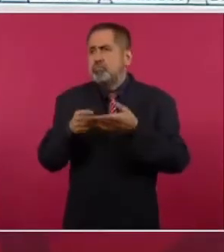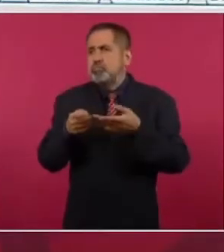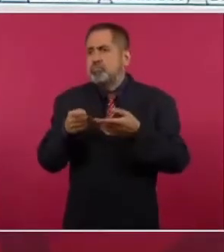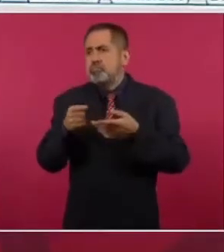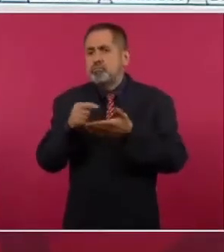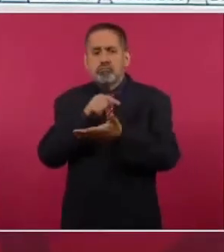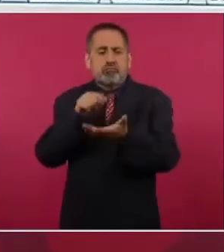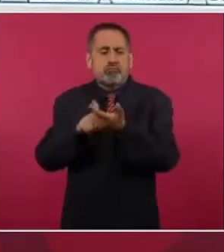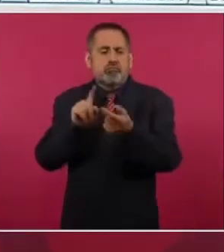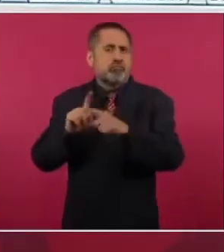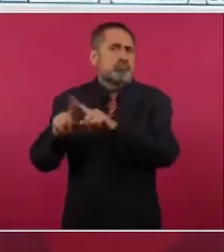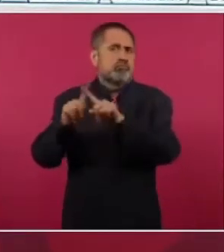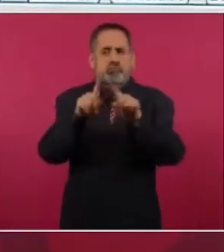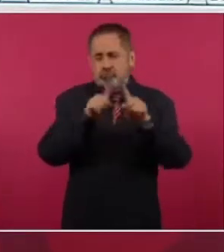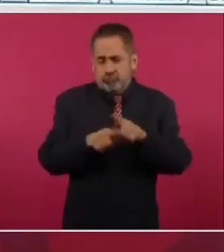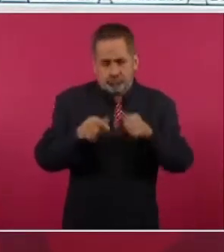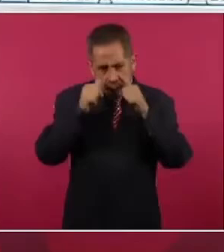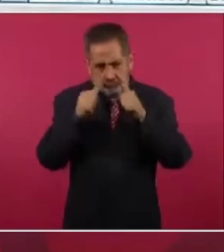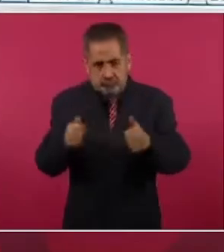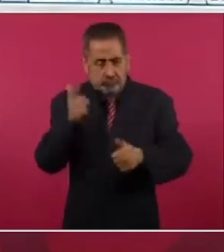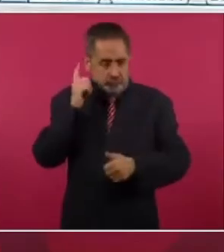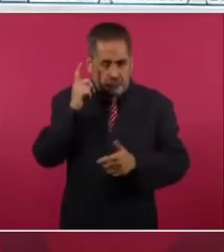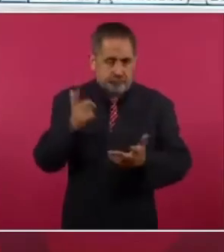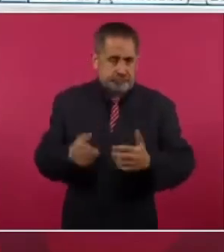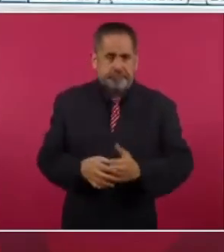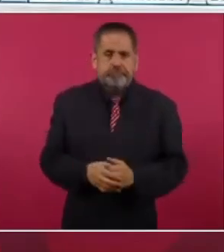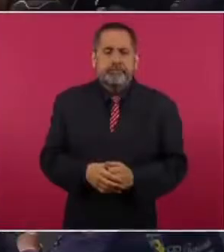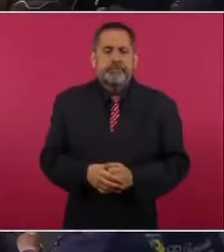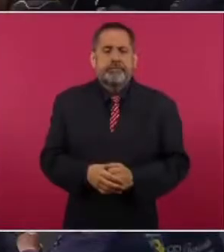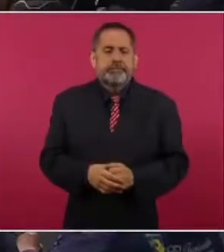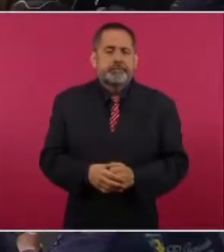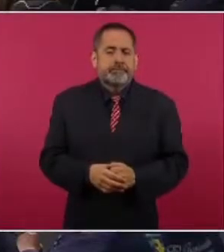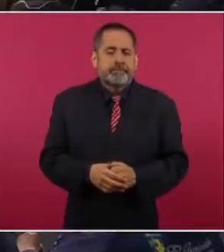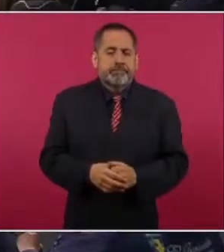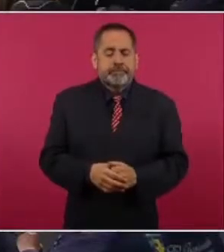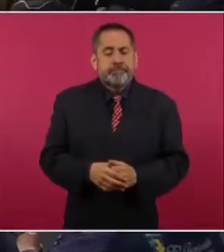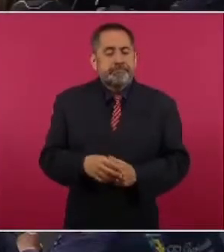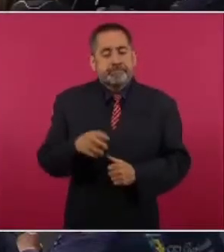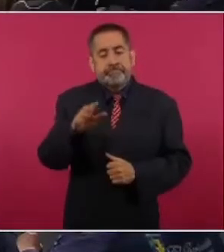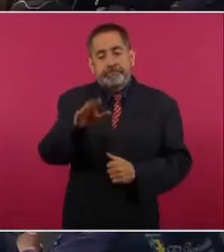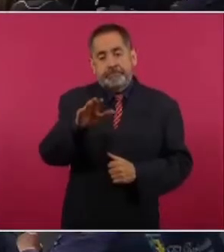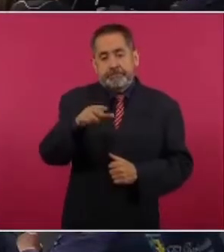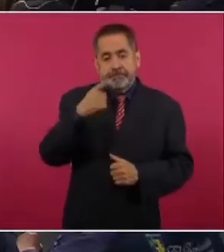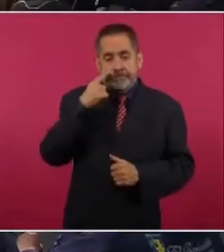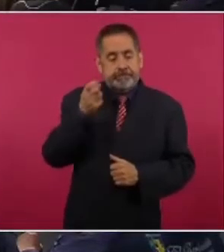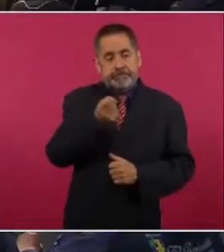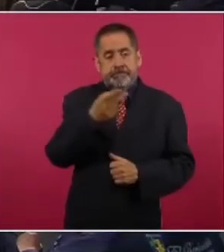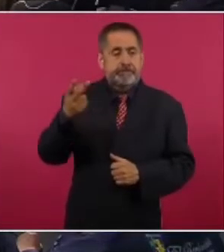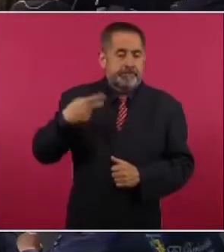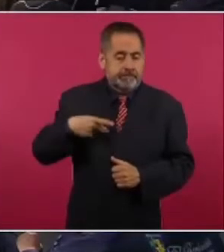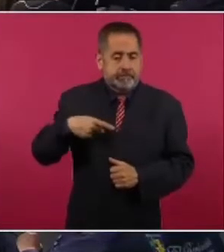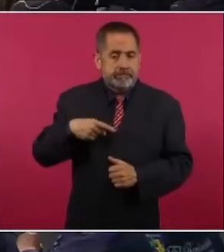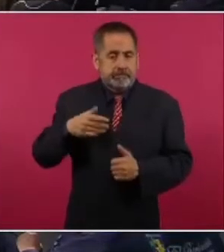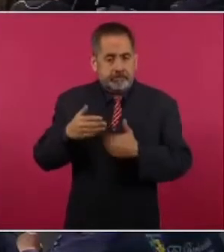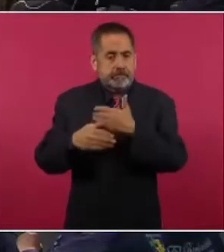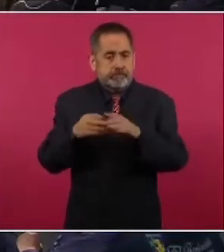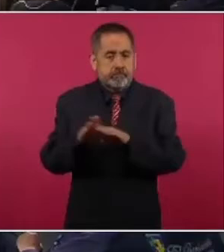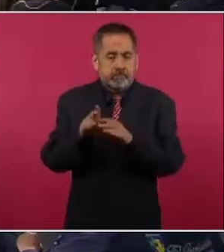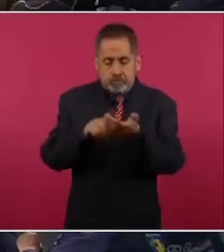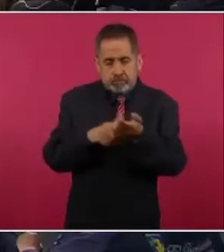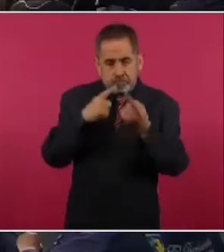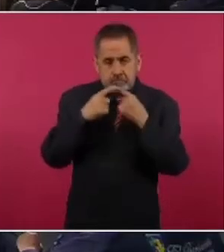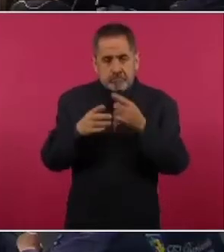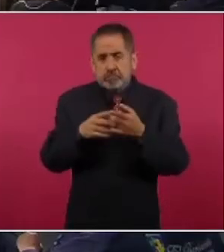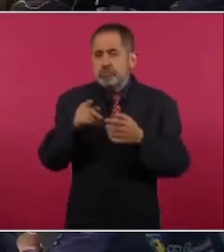otros lugares. Muchas veces, para que alguien de una población lejana pueda